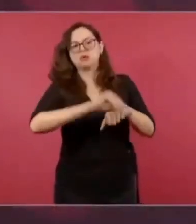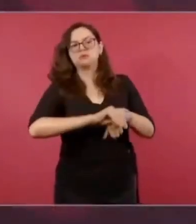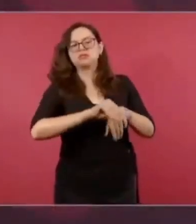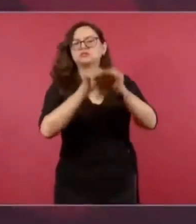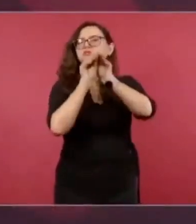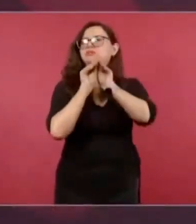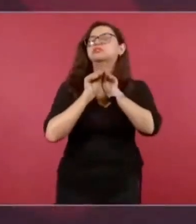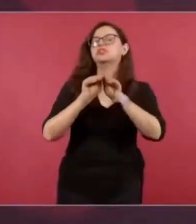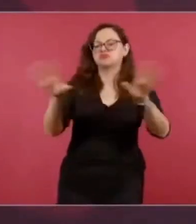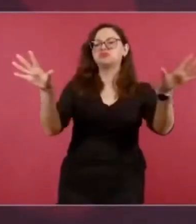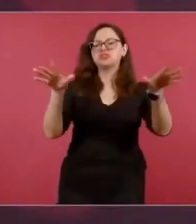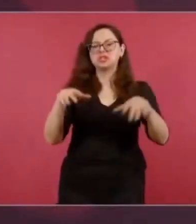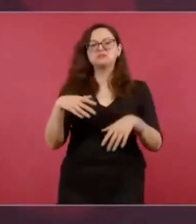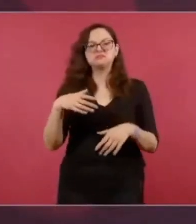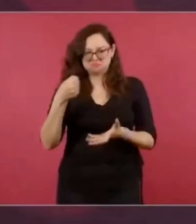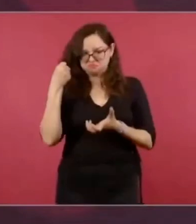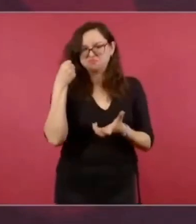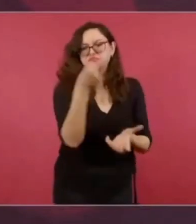Sí.